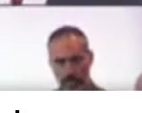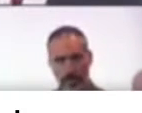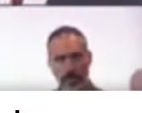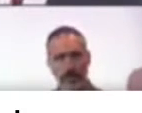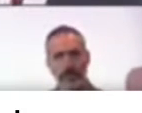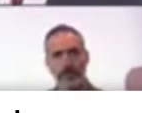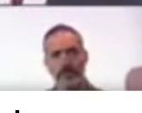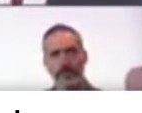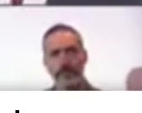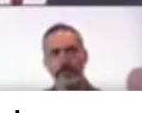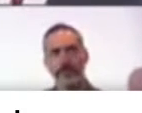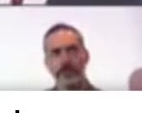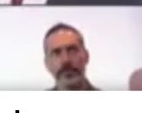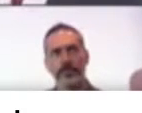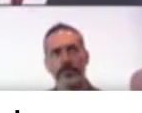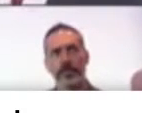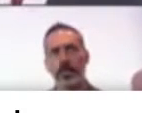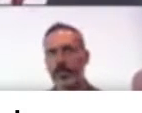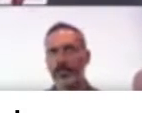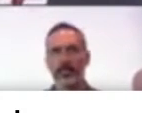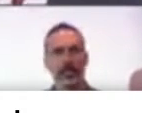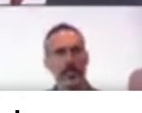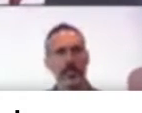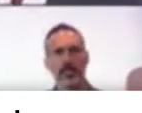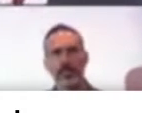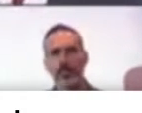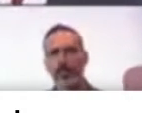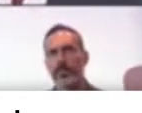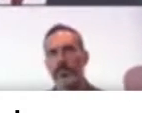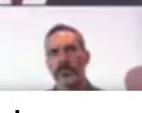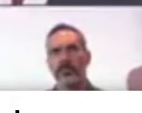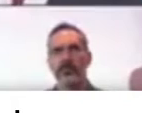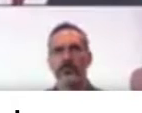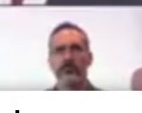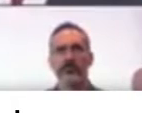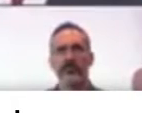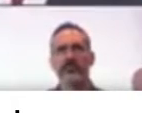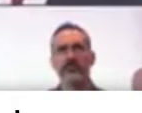cosas, es transformar el ejercicio del poder.